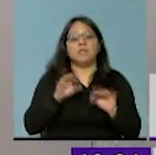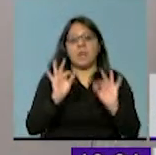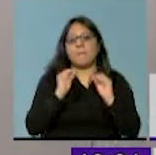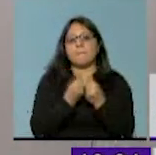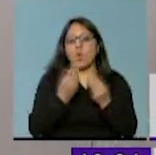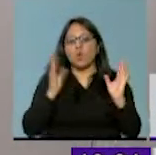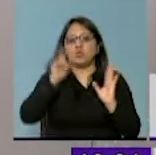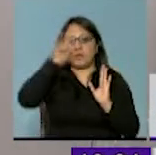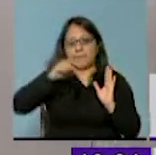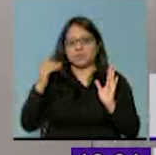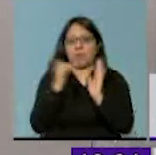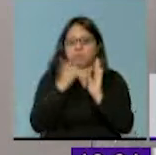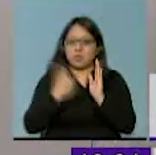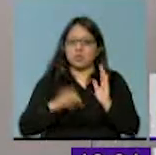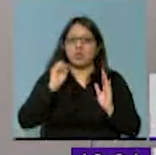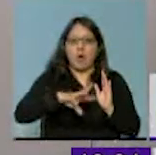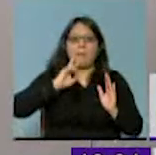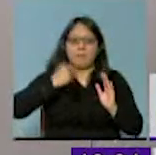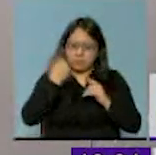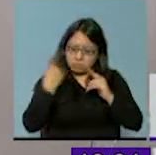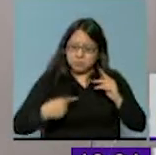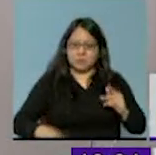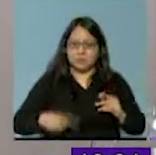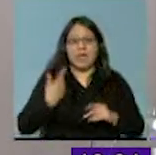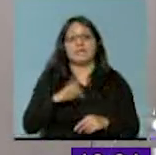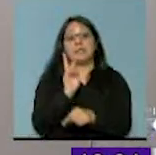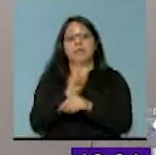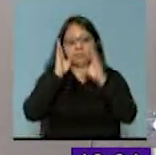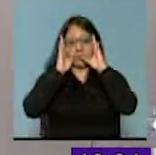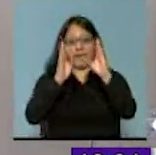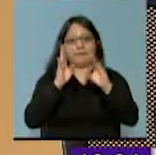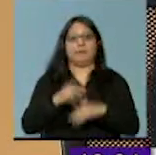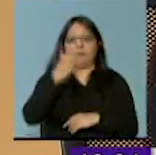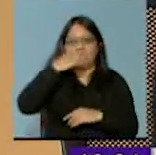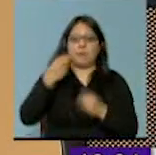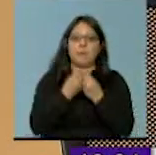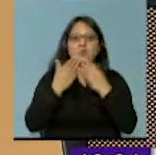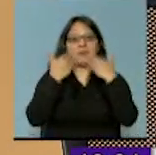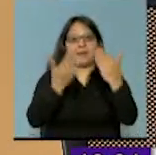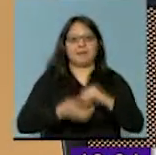Muchísimos. Bueno, vamos a estar atentos al próximo entonces. Muchas gracias, Mariana. Gracias a ustedes.